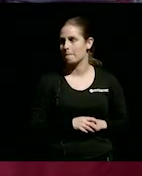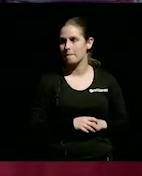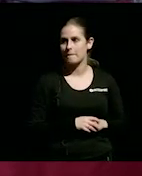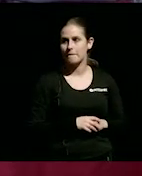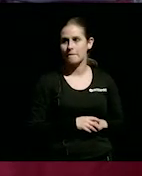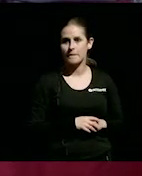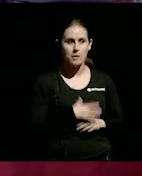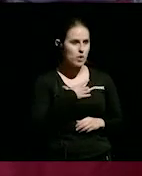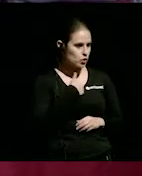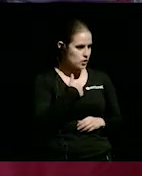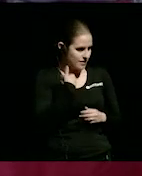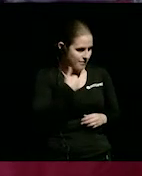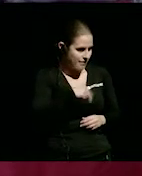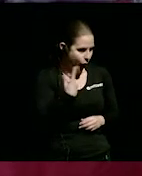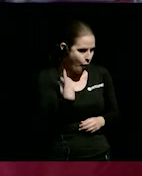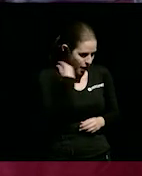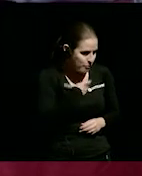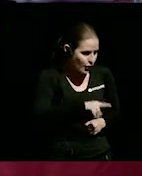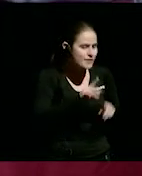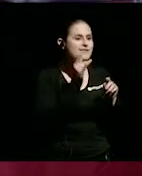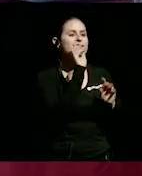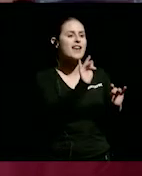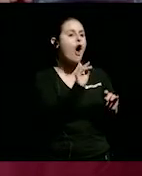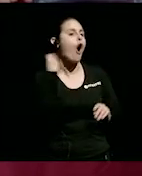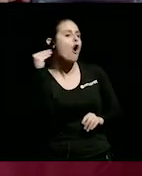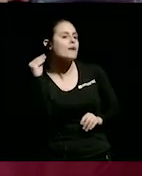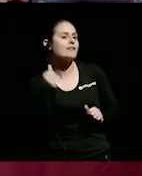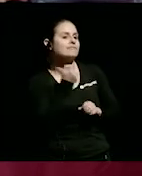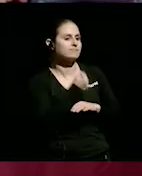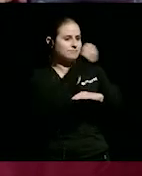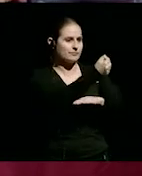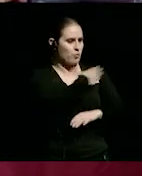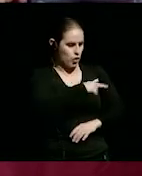Así que me puedo jubilar, ¿no? Si los jóvenes toman el poder, yo me jubilo.